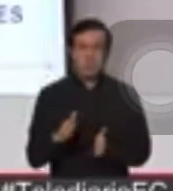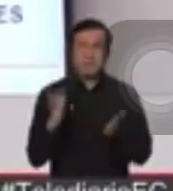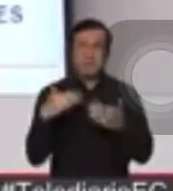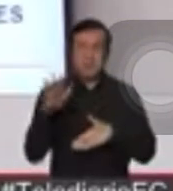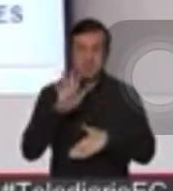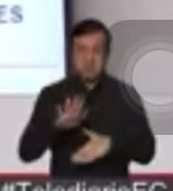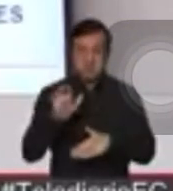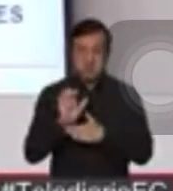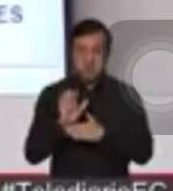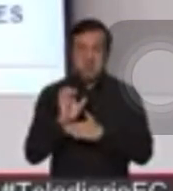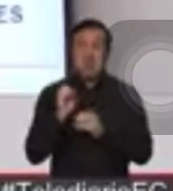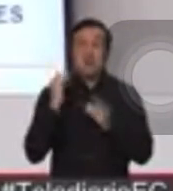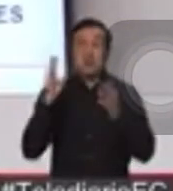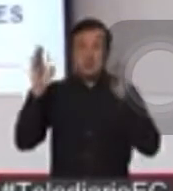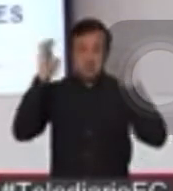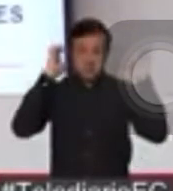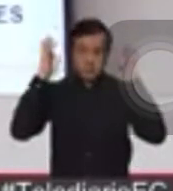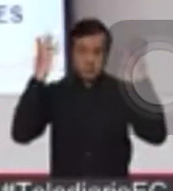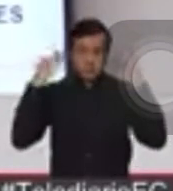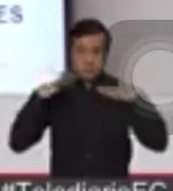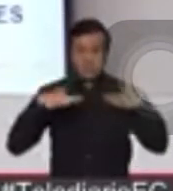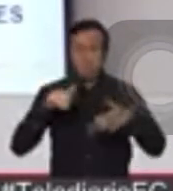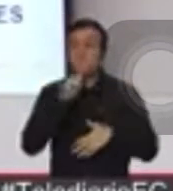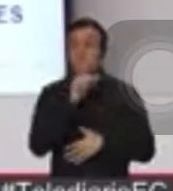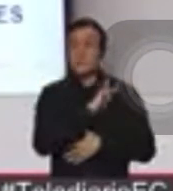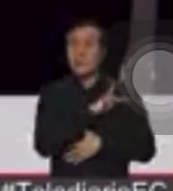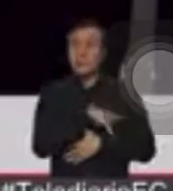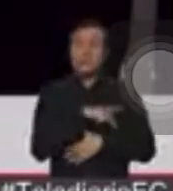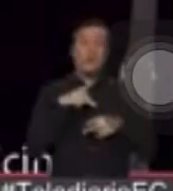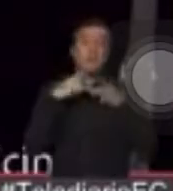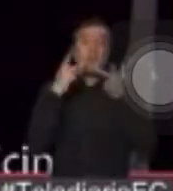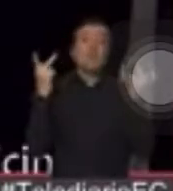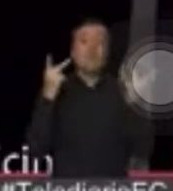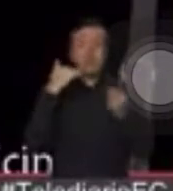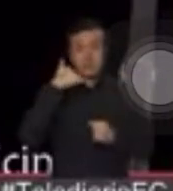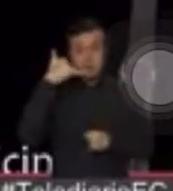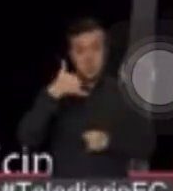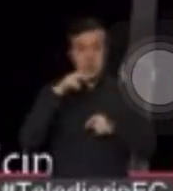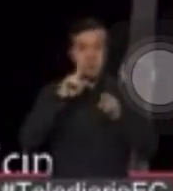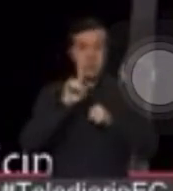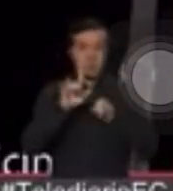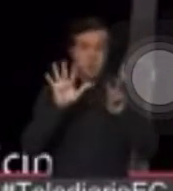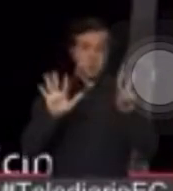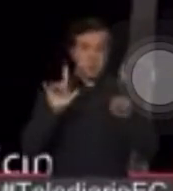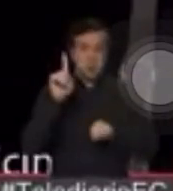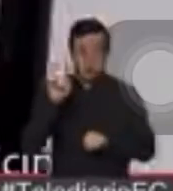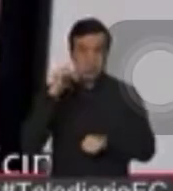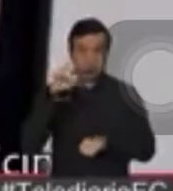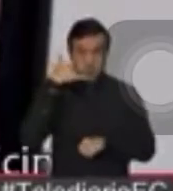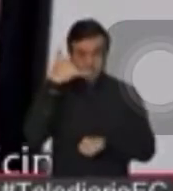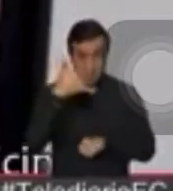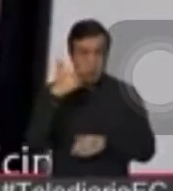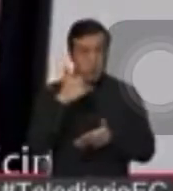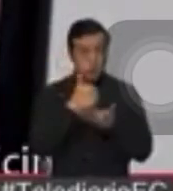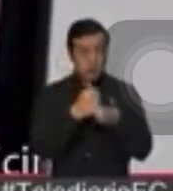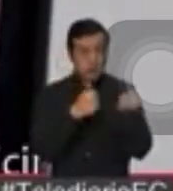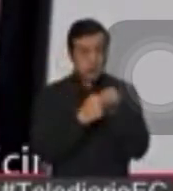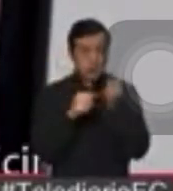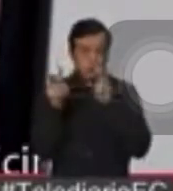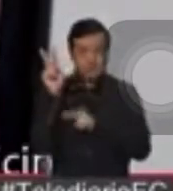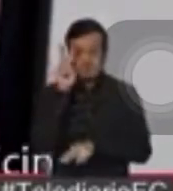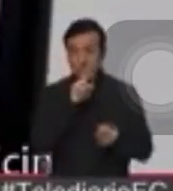se han implementado estas estrategias a nivel privado como público, con la línea 171, que ha aportado también con la